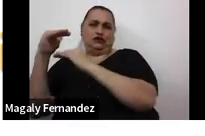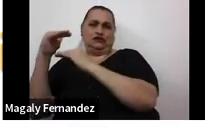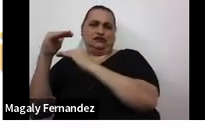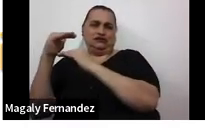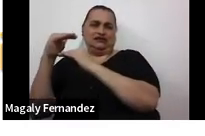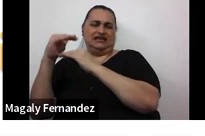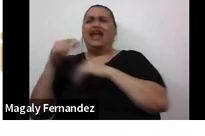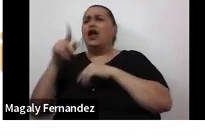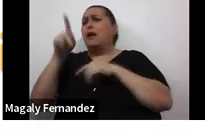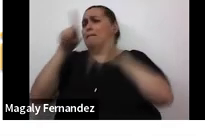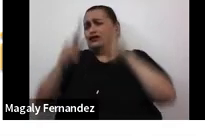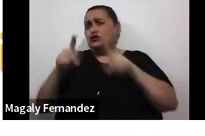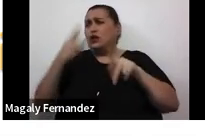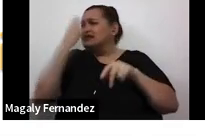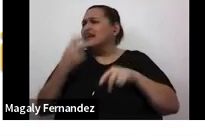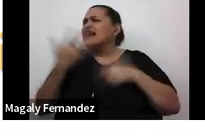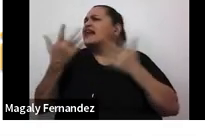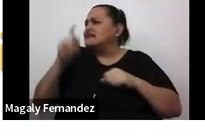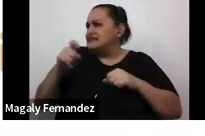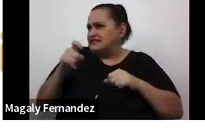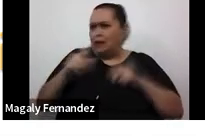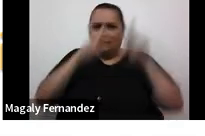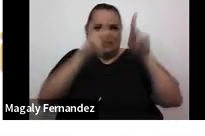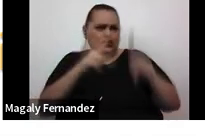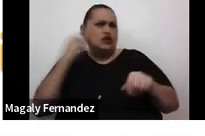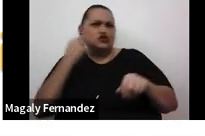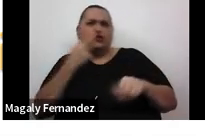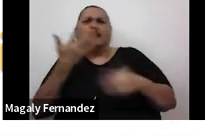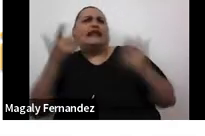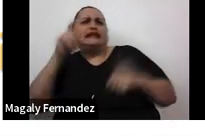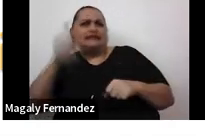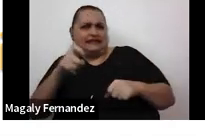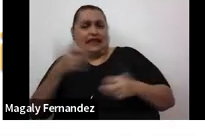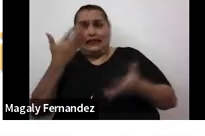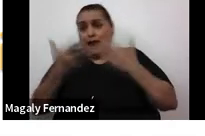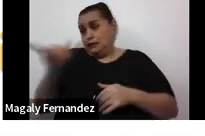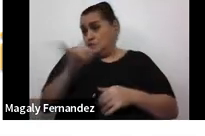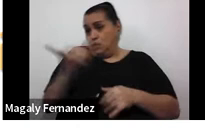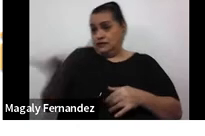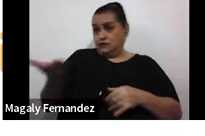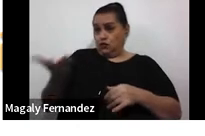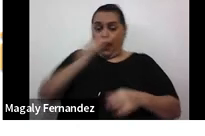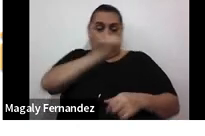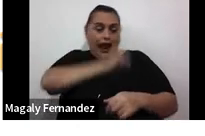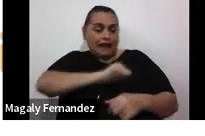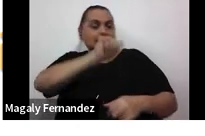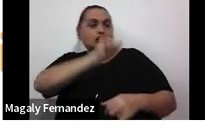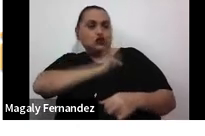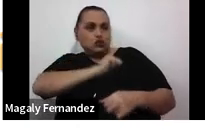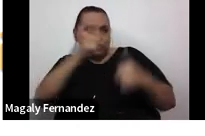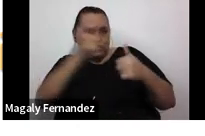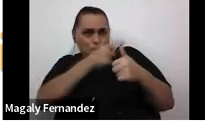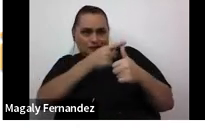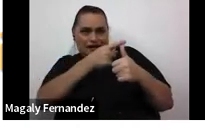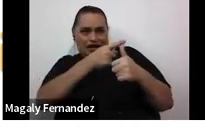ocupa una persona ciega que ocupa una persona sorda y yo digo bueno es que a veces ocupamos lo mismo una actitud lo primero una